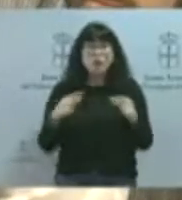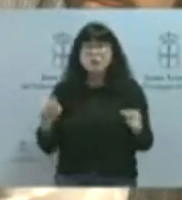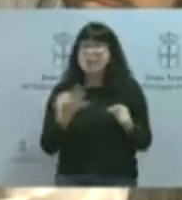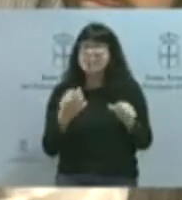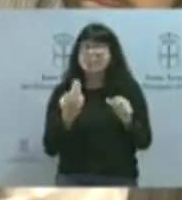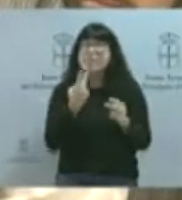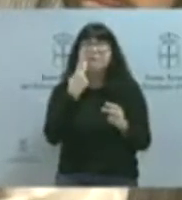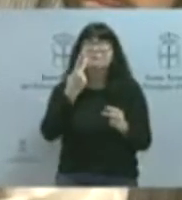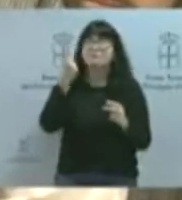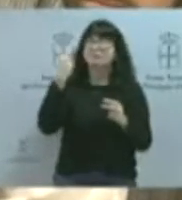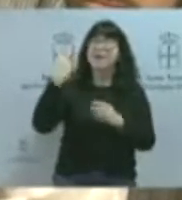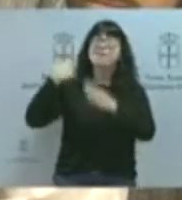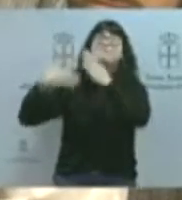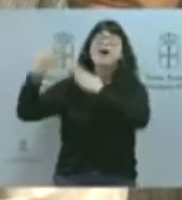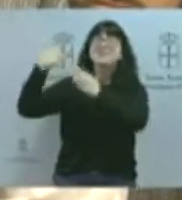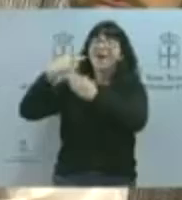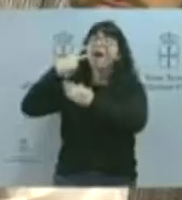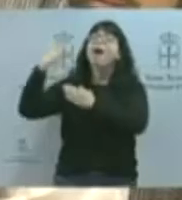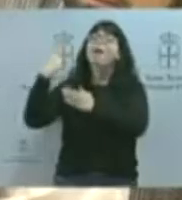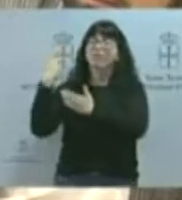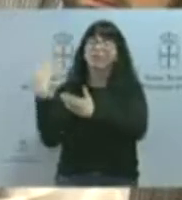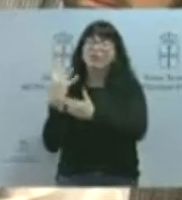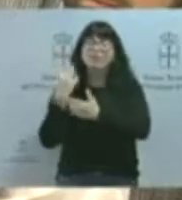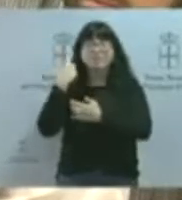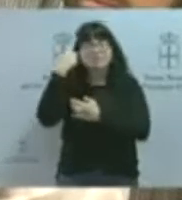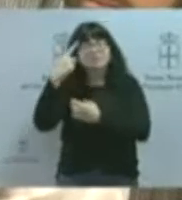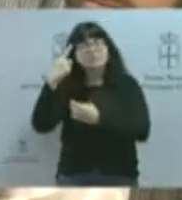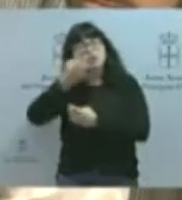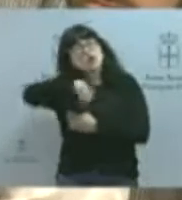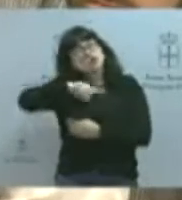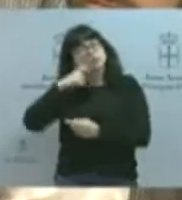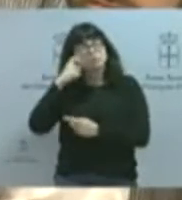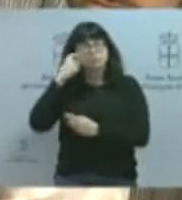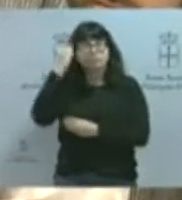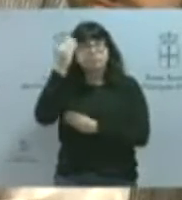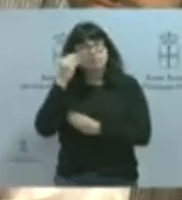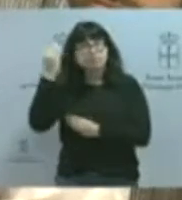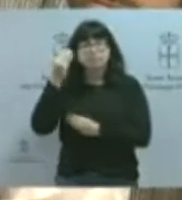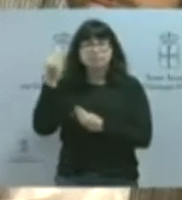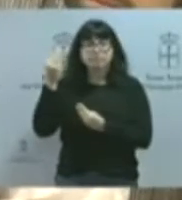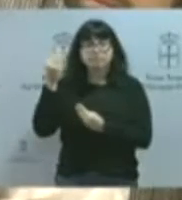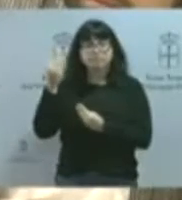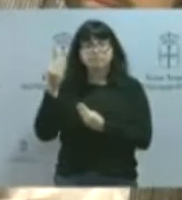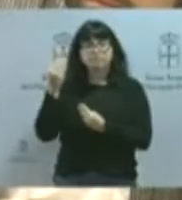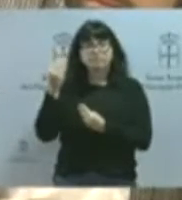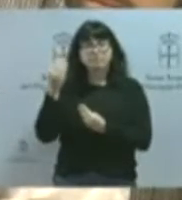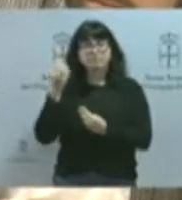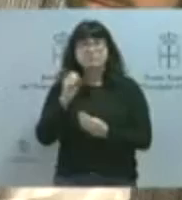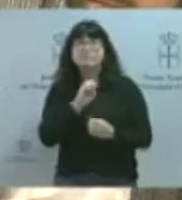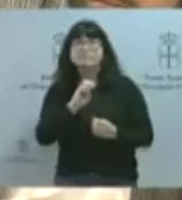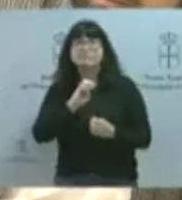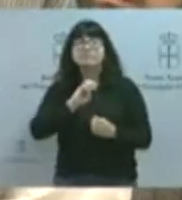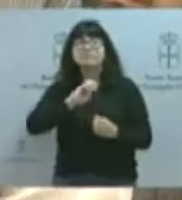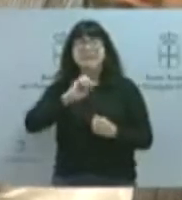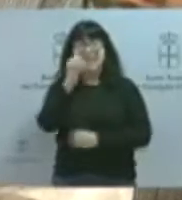nos cuestionamos la realidad tal y como la conocemos. El salto abrupto hacia la terciarización de la economía tras la crisis, 8 de cada 10